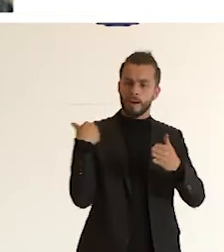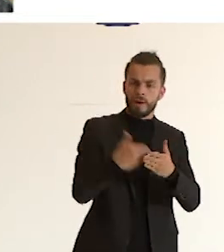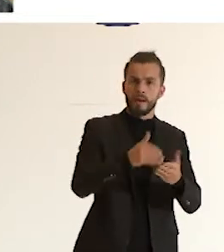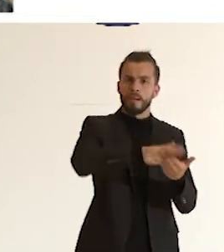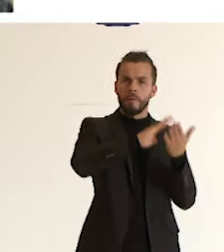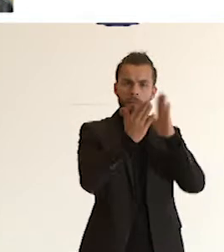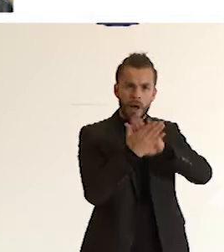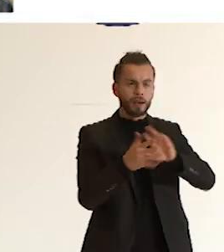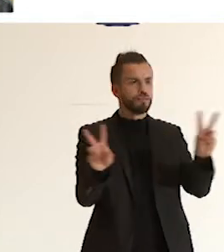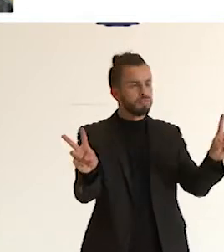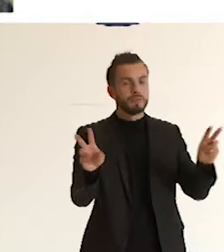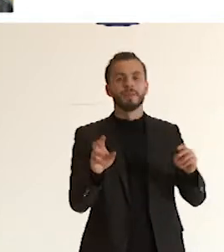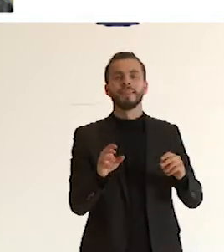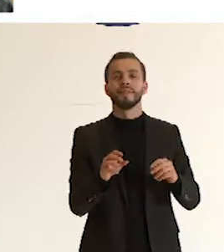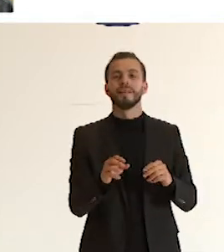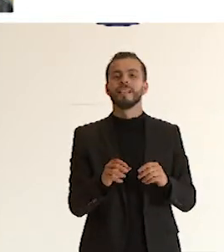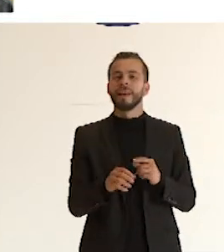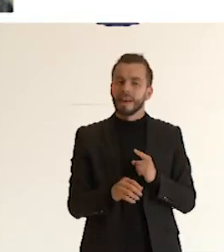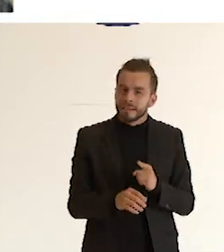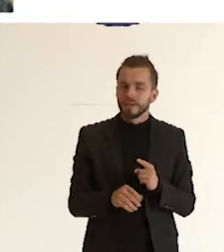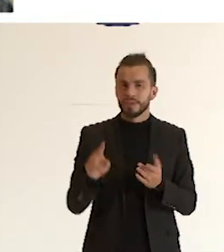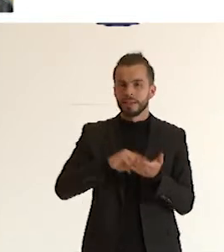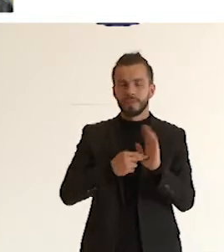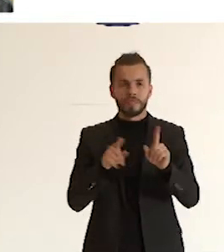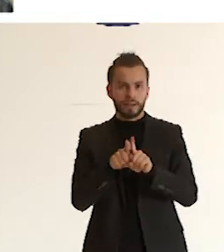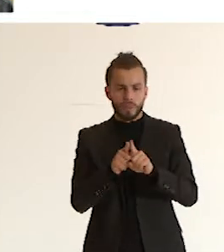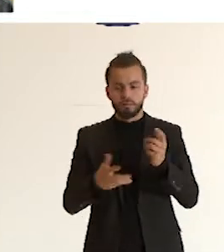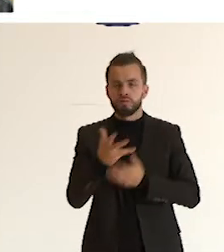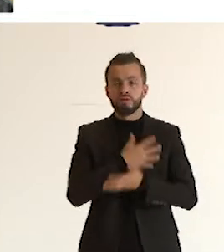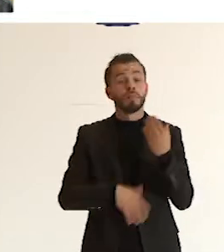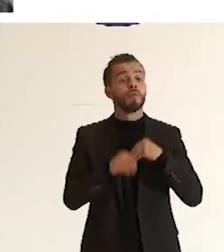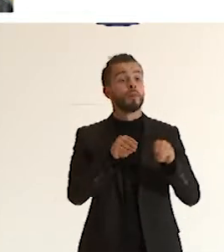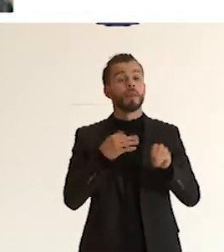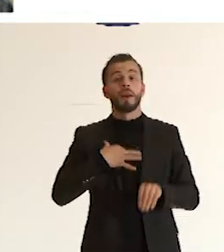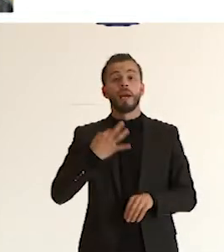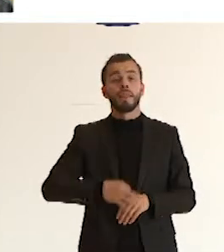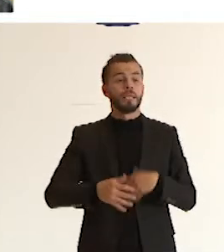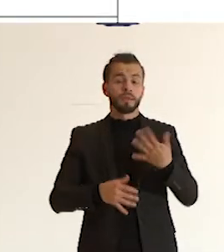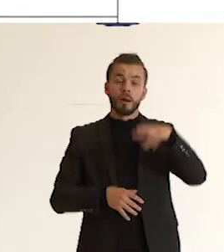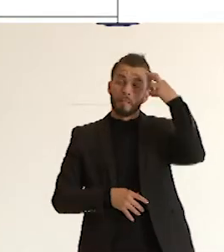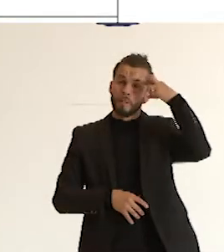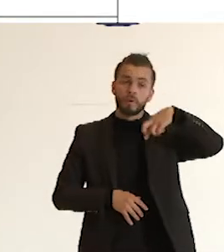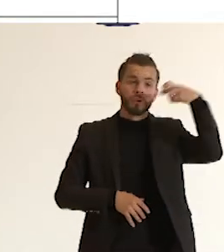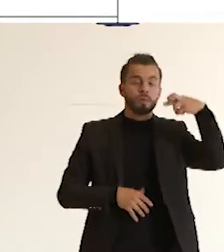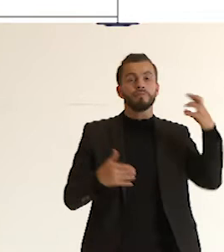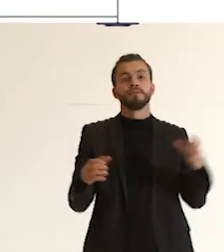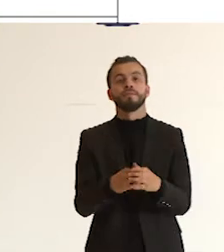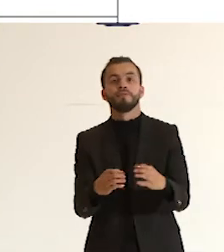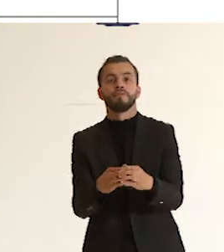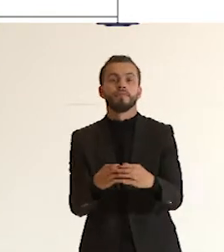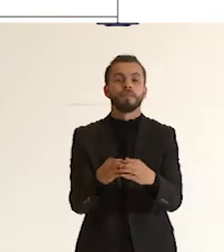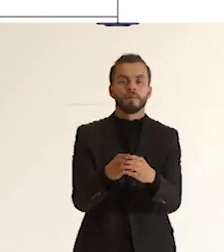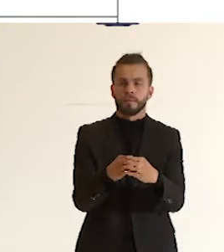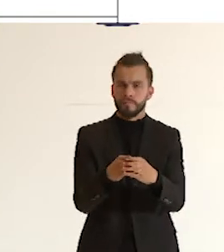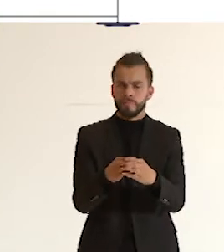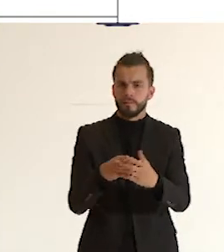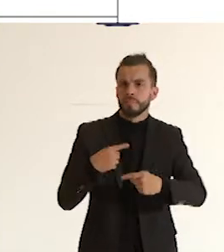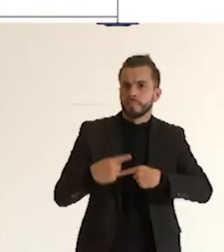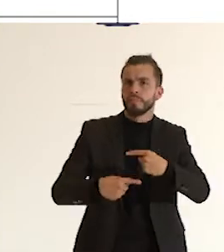parte como les decía antes de no quedarnos pensando que la formación ética es solamente lo que hacemos en el salón de clase